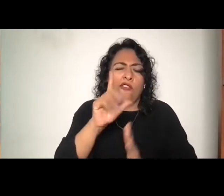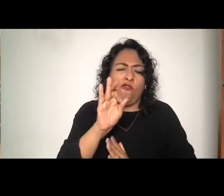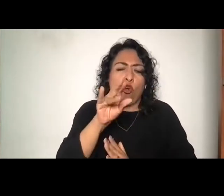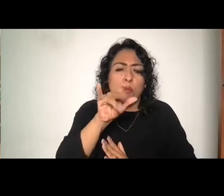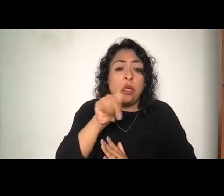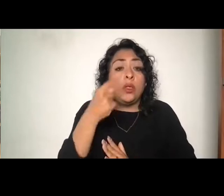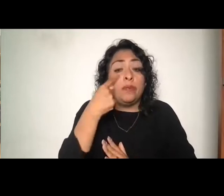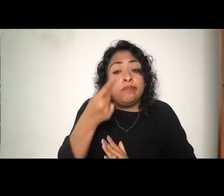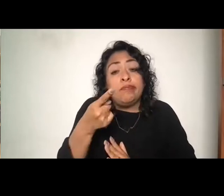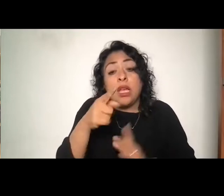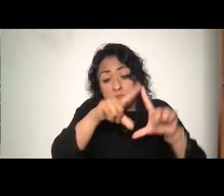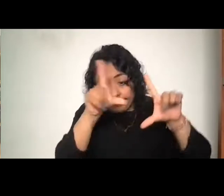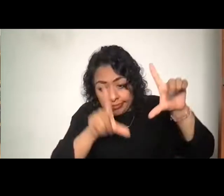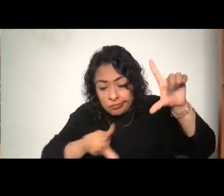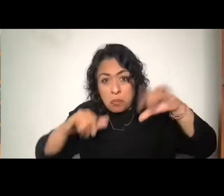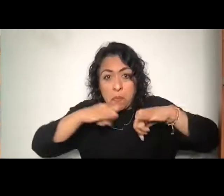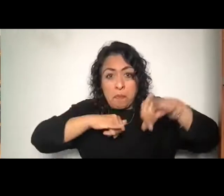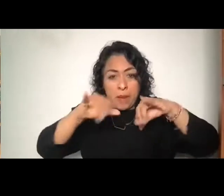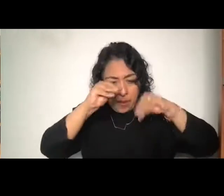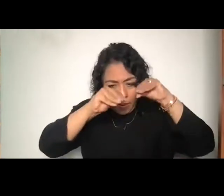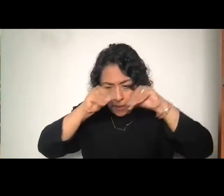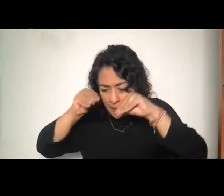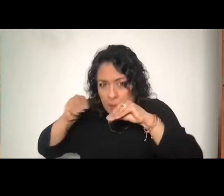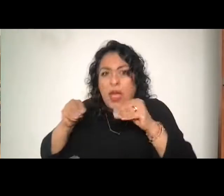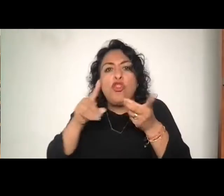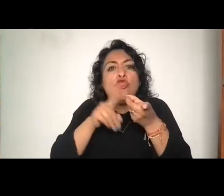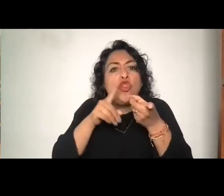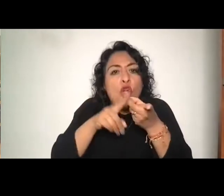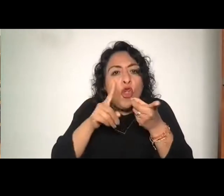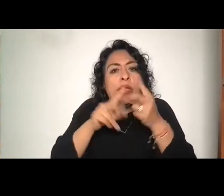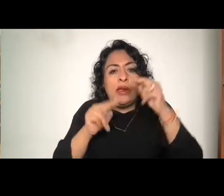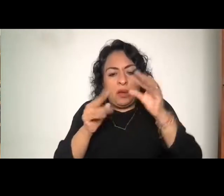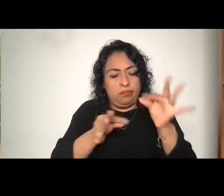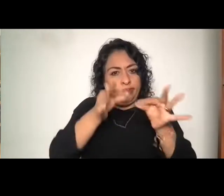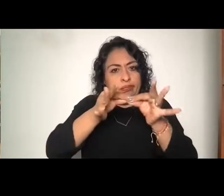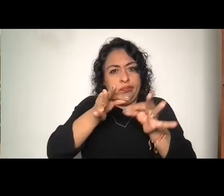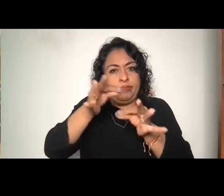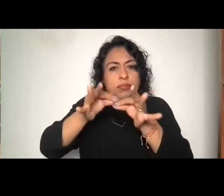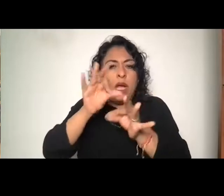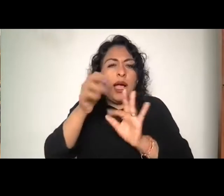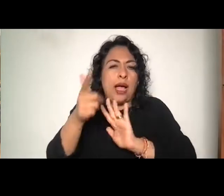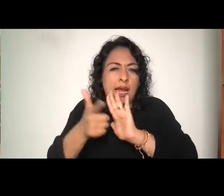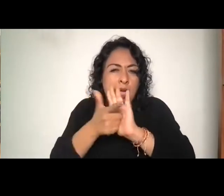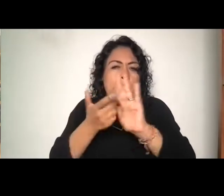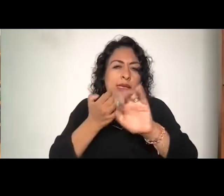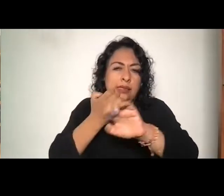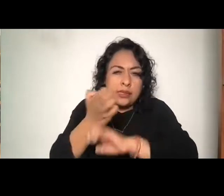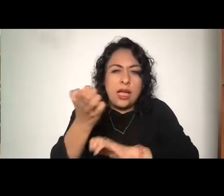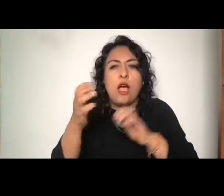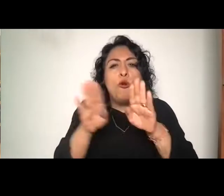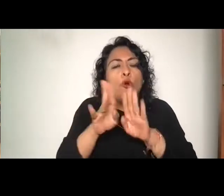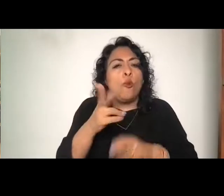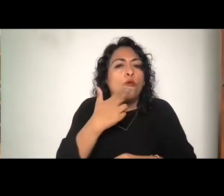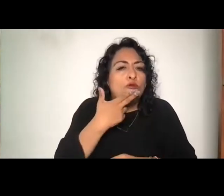este mapa nacional de dónde está el estatus de cumplimiento de las leyes estatales, cómo funcionan